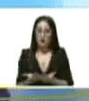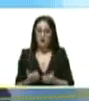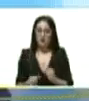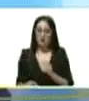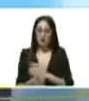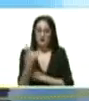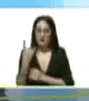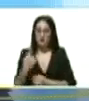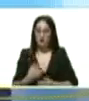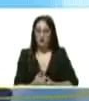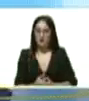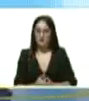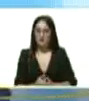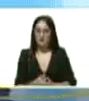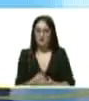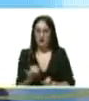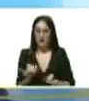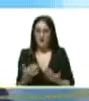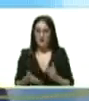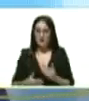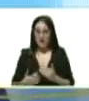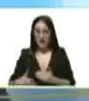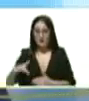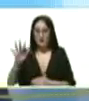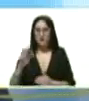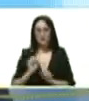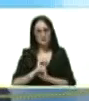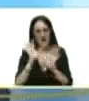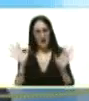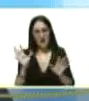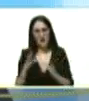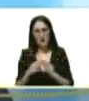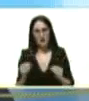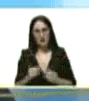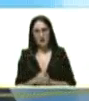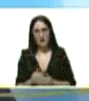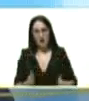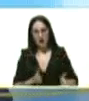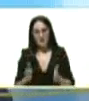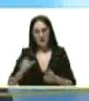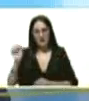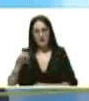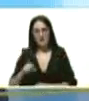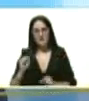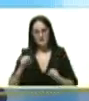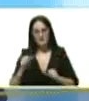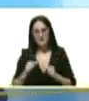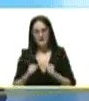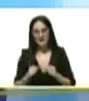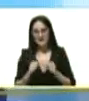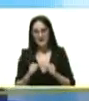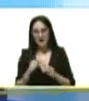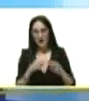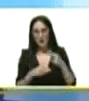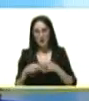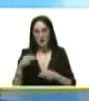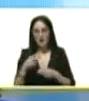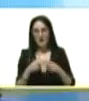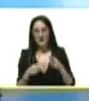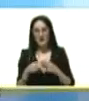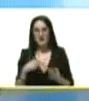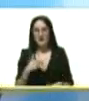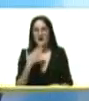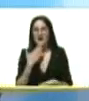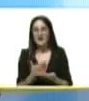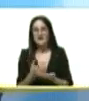surge. Allí vamos, estamos claros, ¿verdad? Tenemos el camino. Bueno, vamos a seguir construyéndolo. Yo le